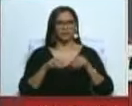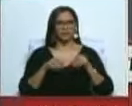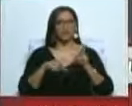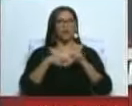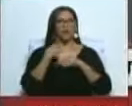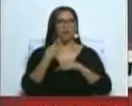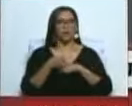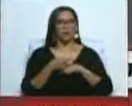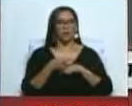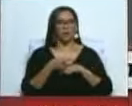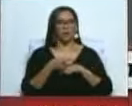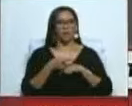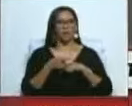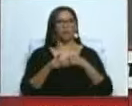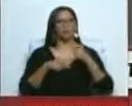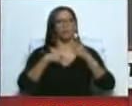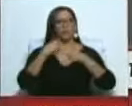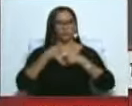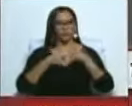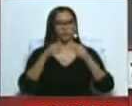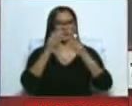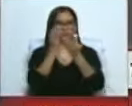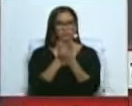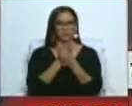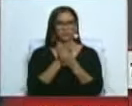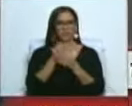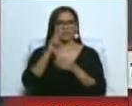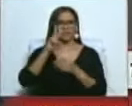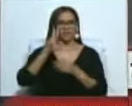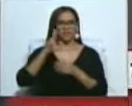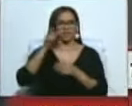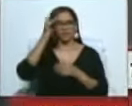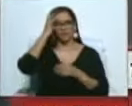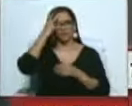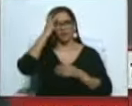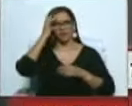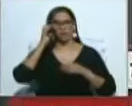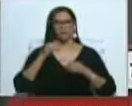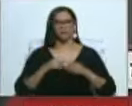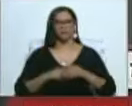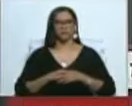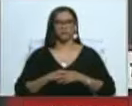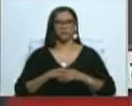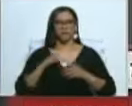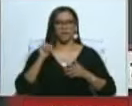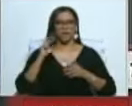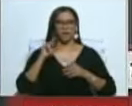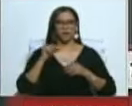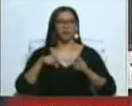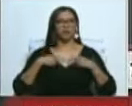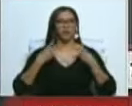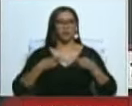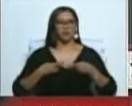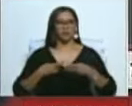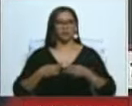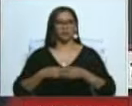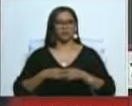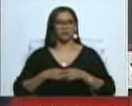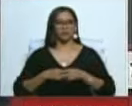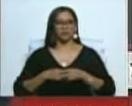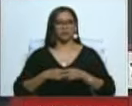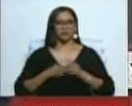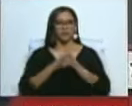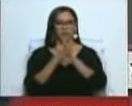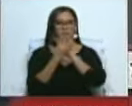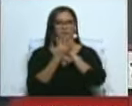otra edición al documental sobre el 23 de febrero. ¿Verdad? De Carlos, muy bueno. Una nueva. Está en los